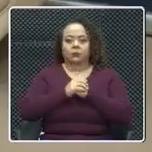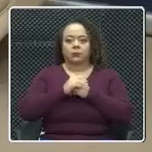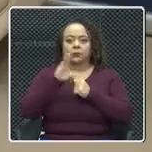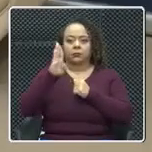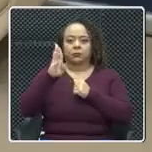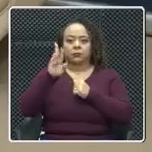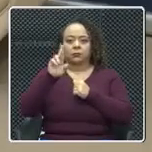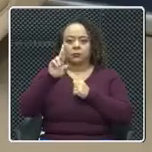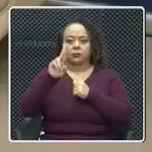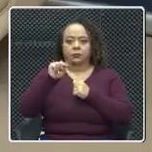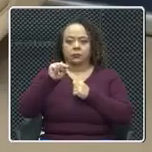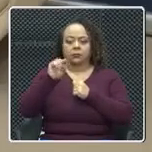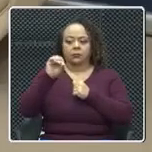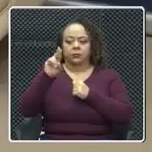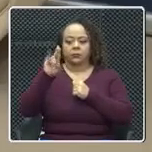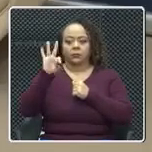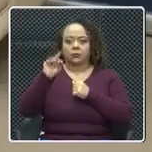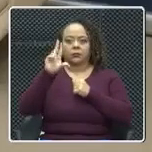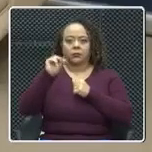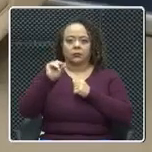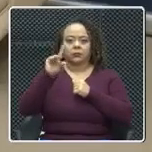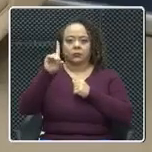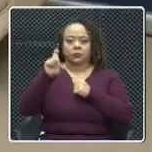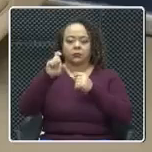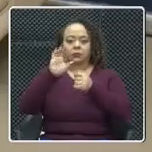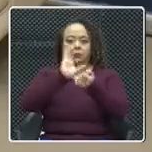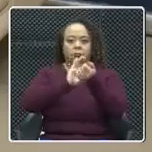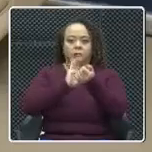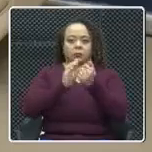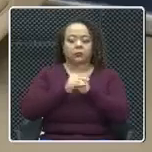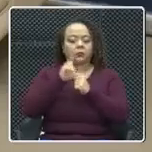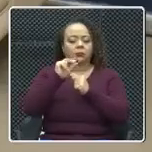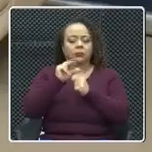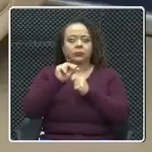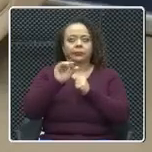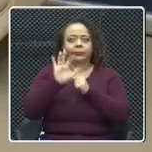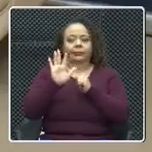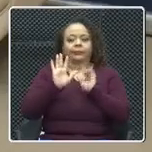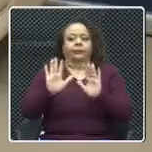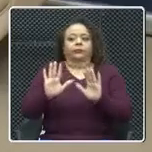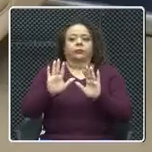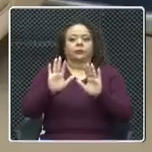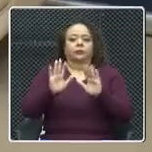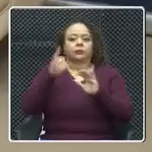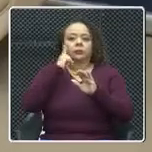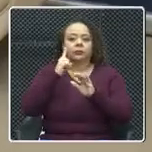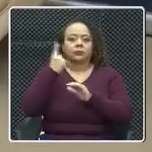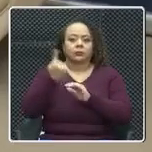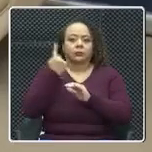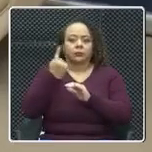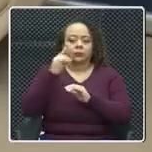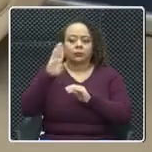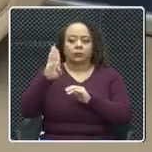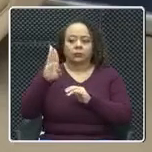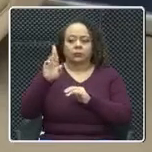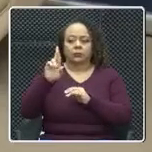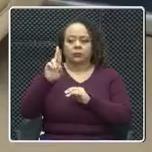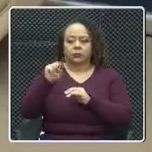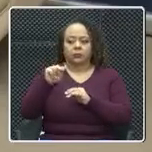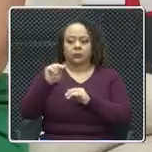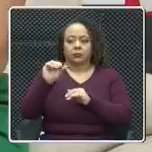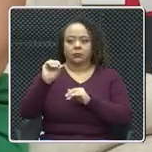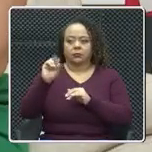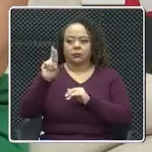burnout no es un diagnóstico clínico, empezando por ahí, ¿verdad? Y no es que se rechace como de entrada por el simple hecho de ser un burnout. Sin